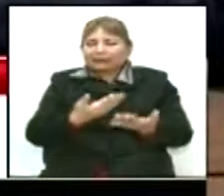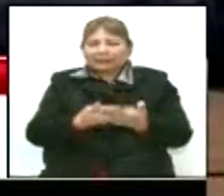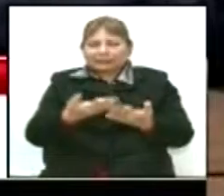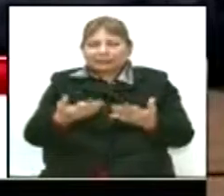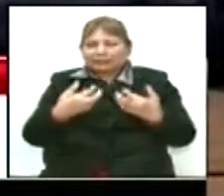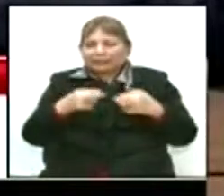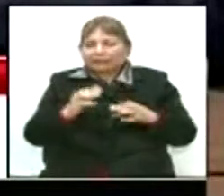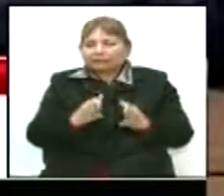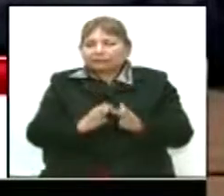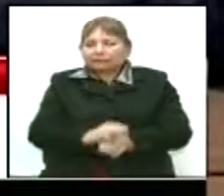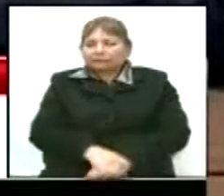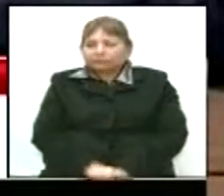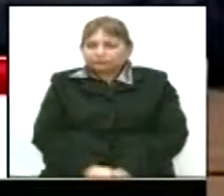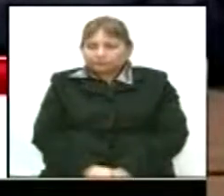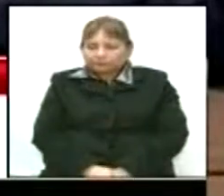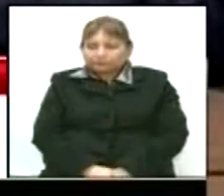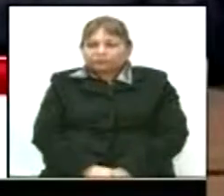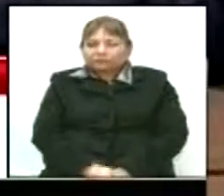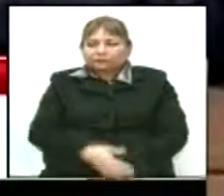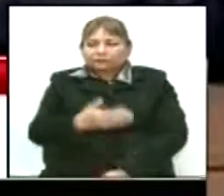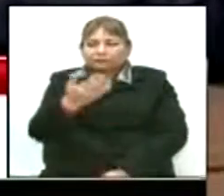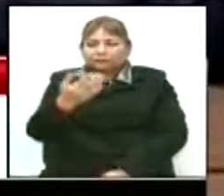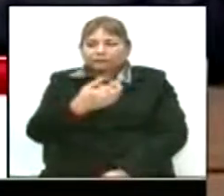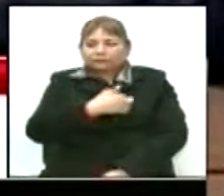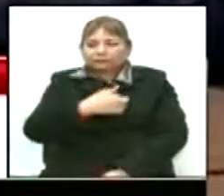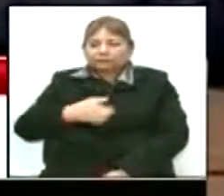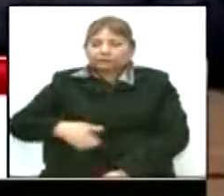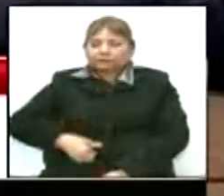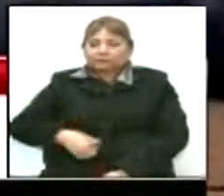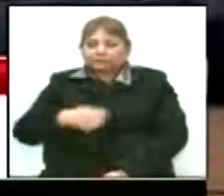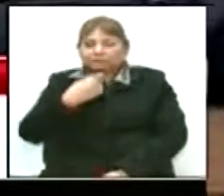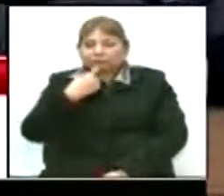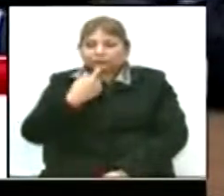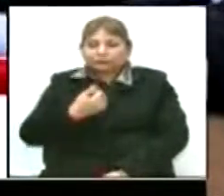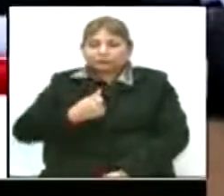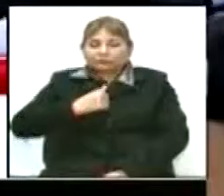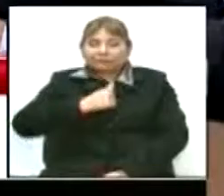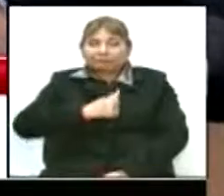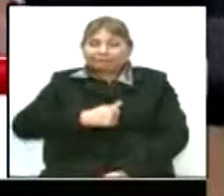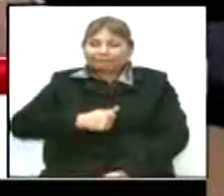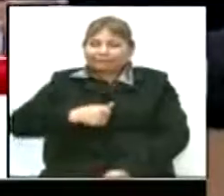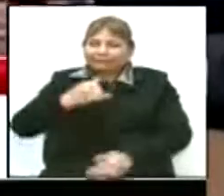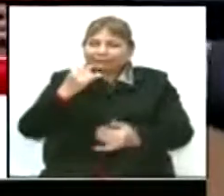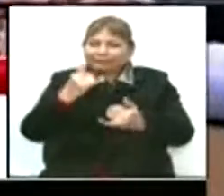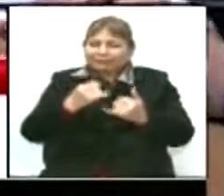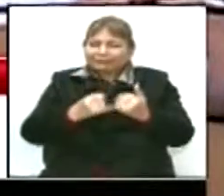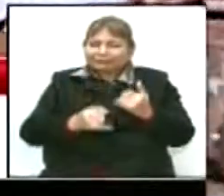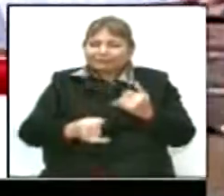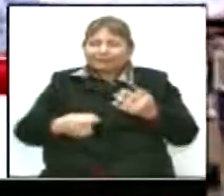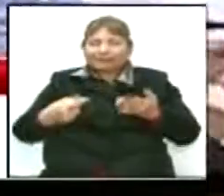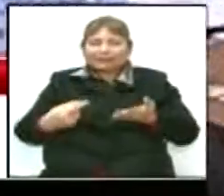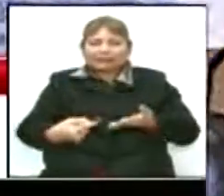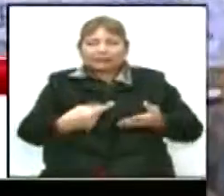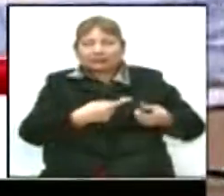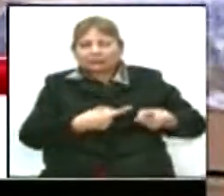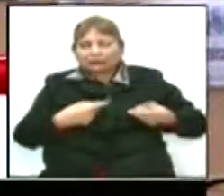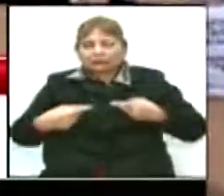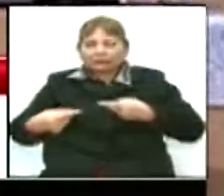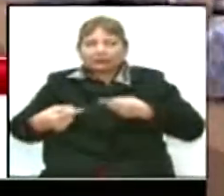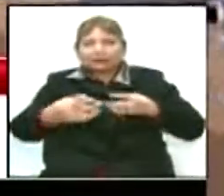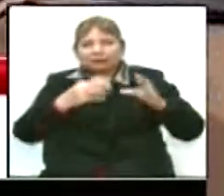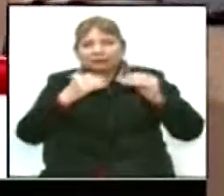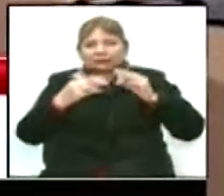señor. Gracias, presidente. Presidente, lamento que casi al final de la discusión se abra un